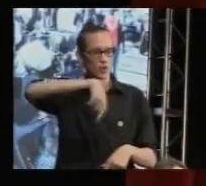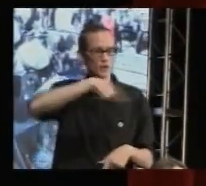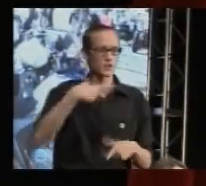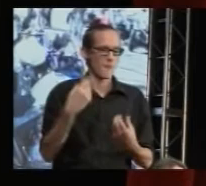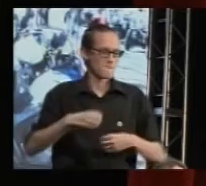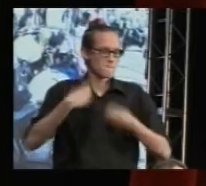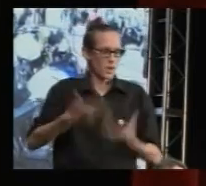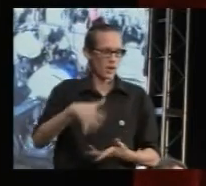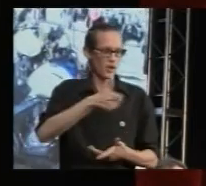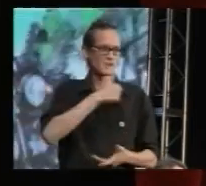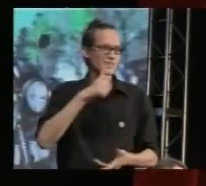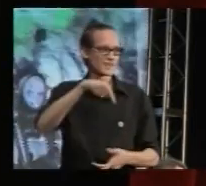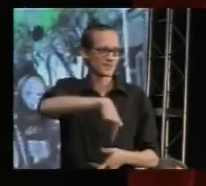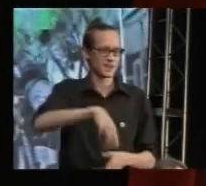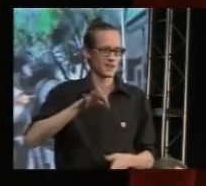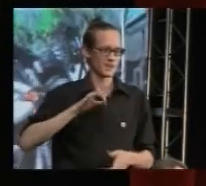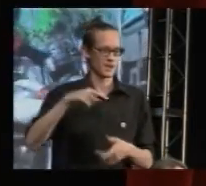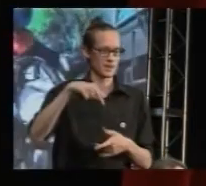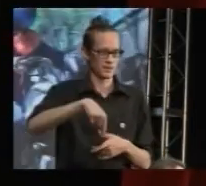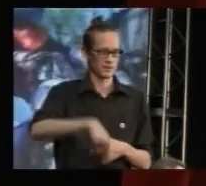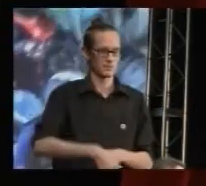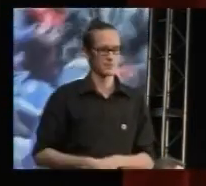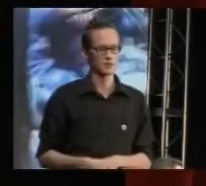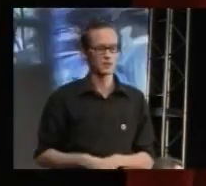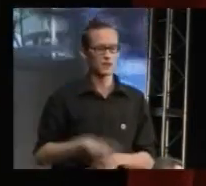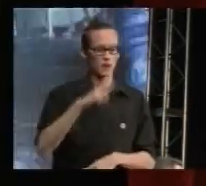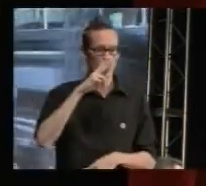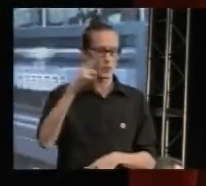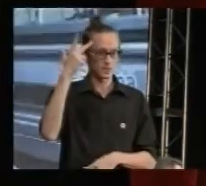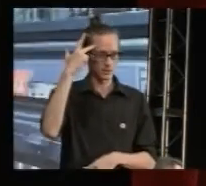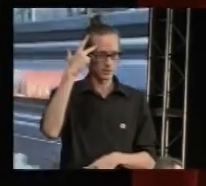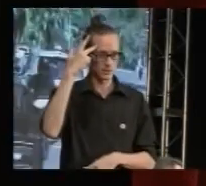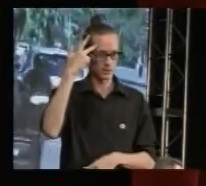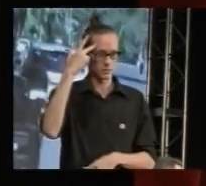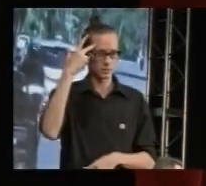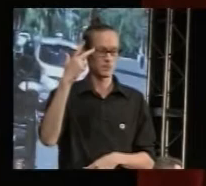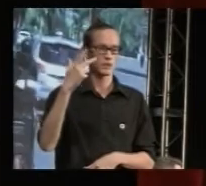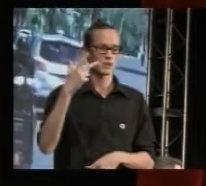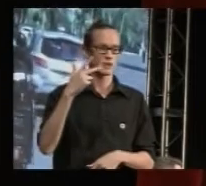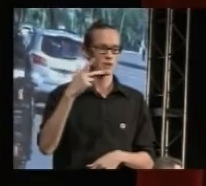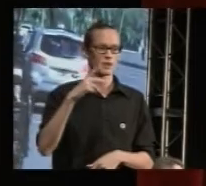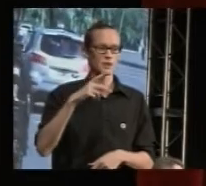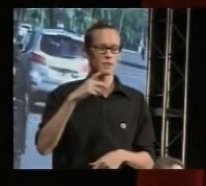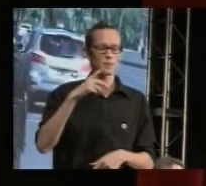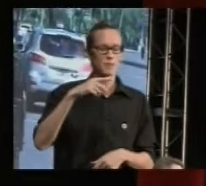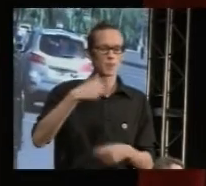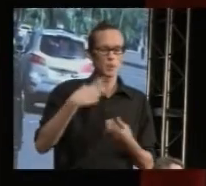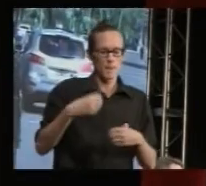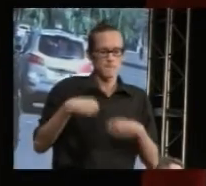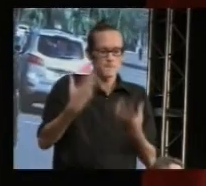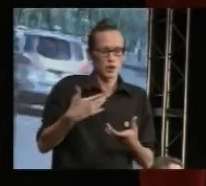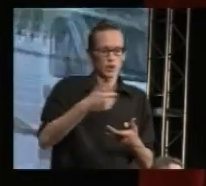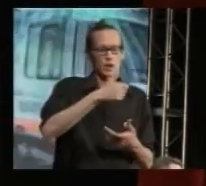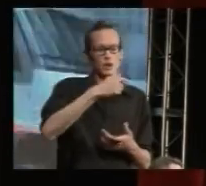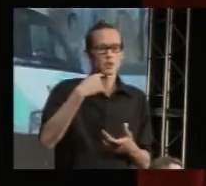presente año. En este 1918 nos proponemos volver a poner en valor el anfiteatro